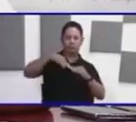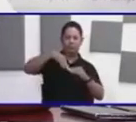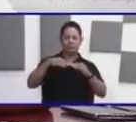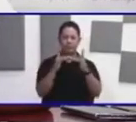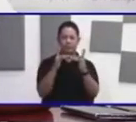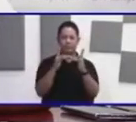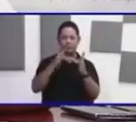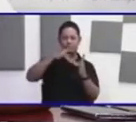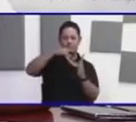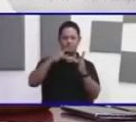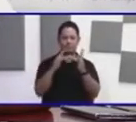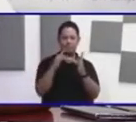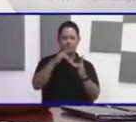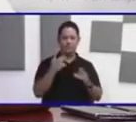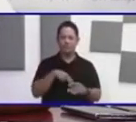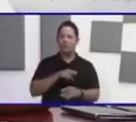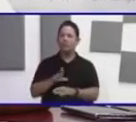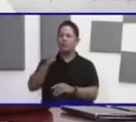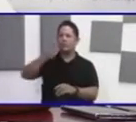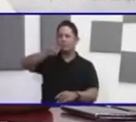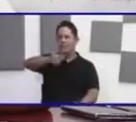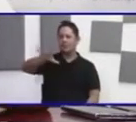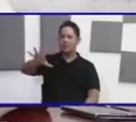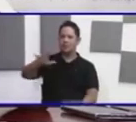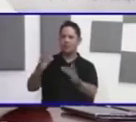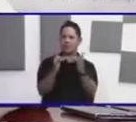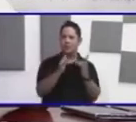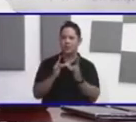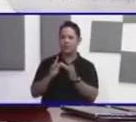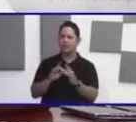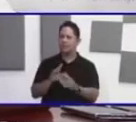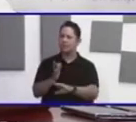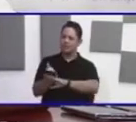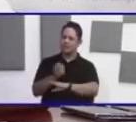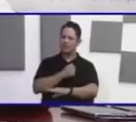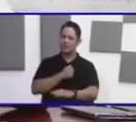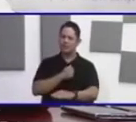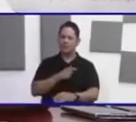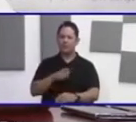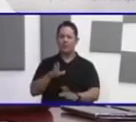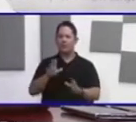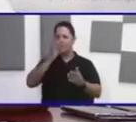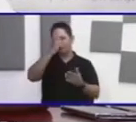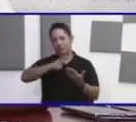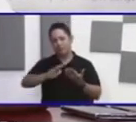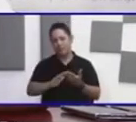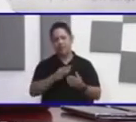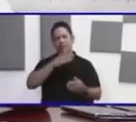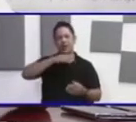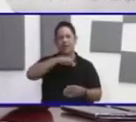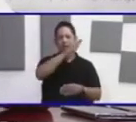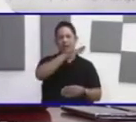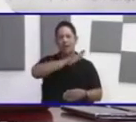resulta que le decíamos, necesitamos 25 camas. Y el proveedor decía, pues qué pena, Antioquia me pidió 500,